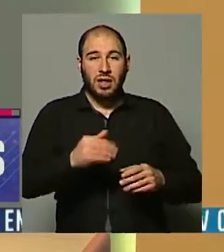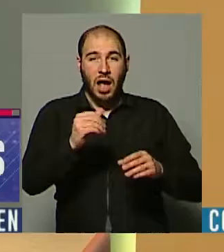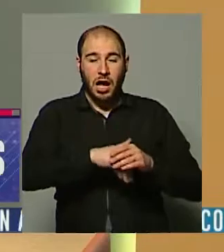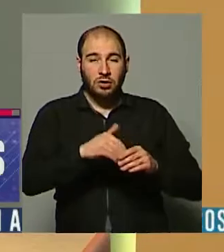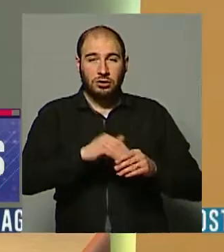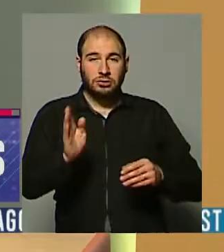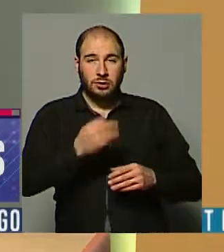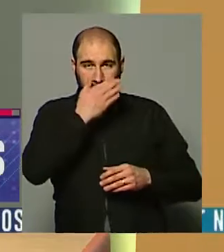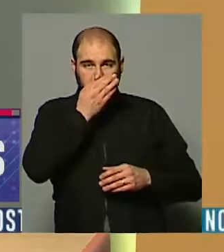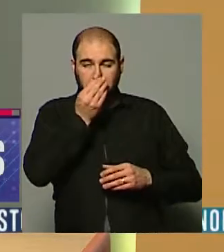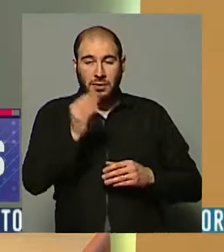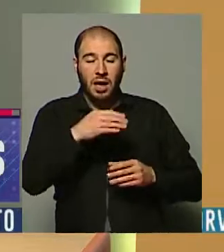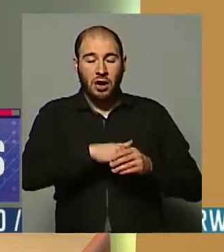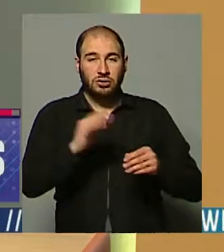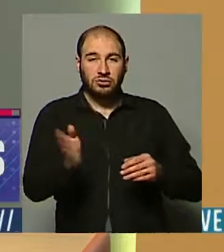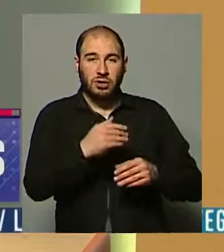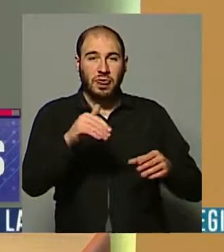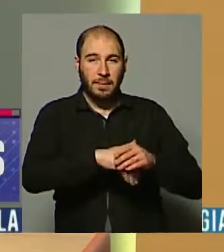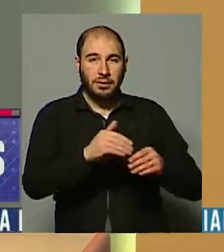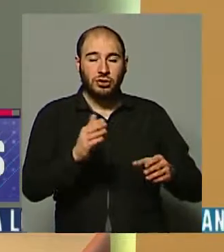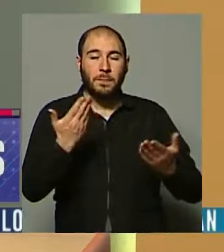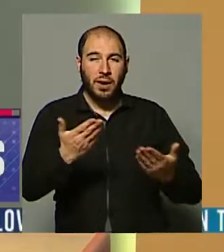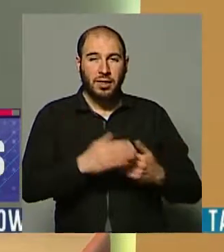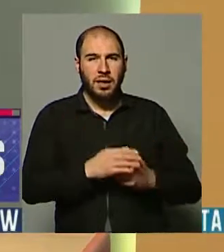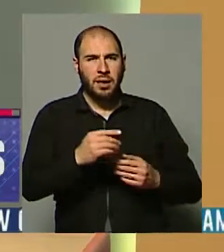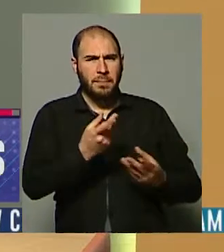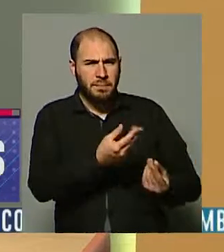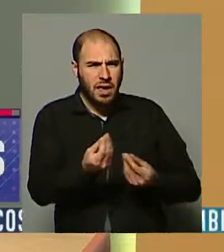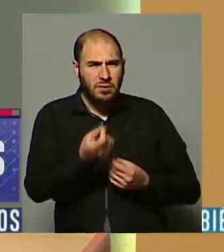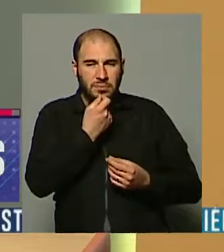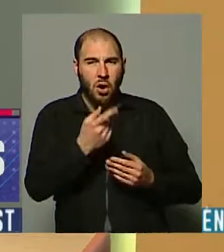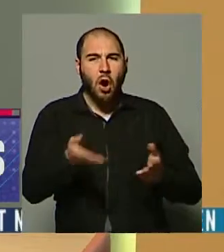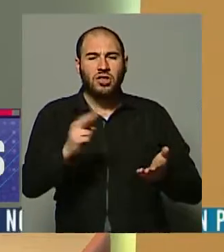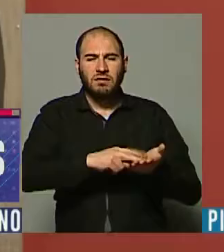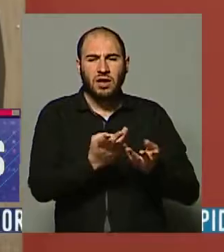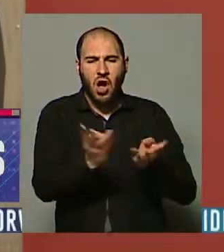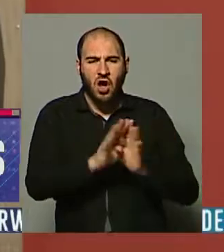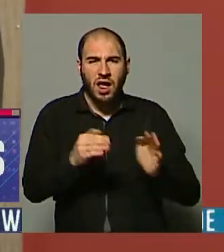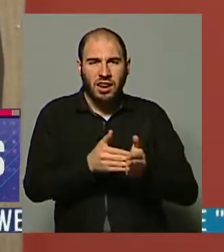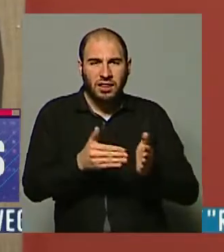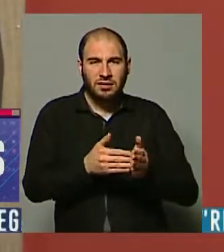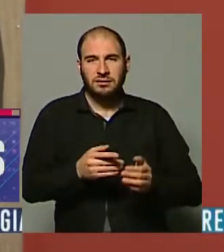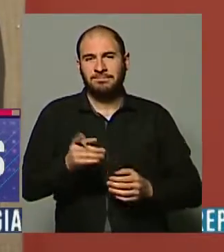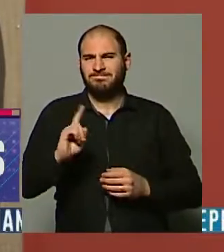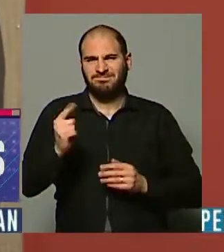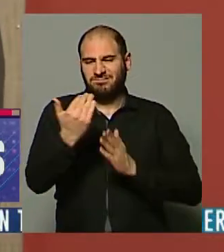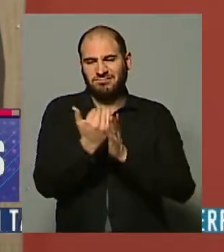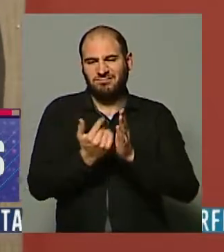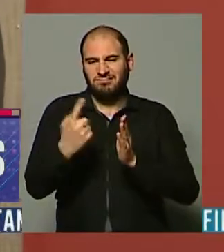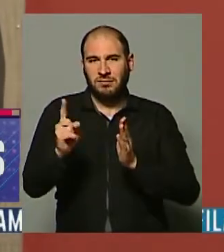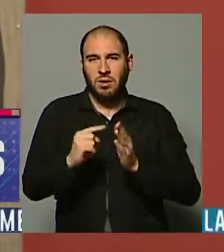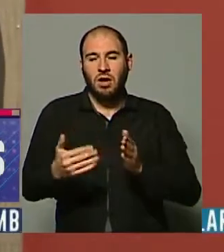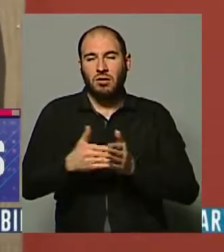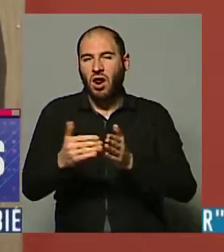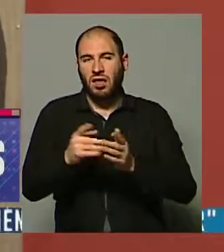ahorristas iban a poder retirar sus depósitos. ¿Hay un miedo de un nuevo corralito? No están dadas las condiciones para un